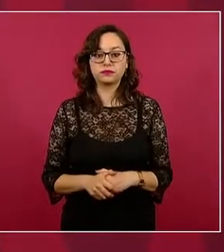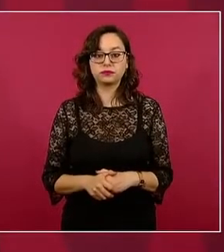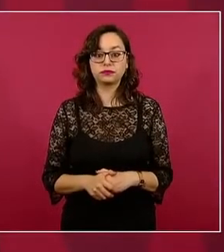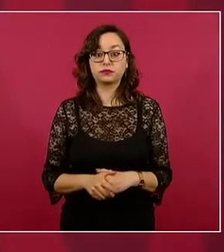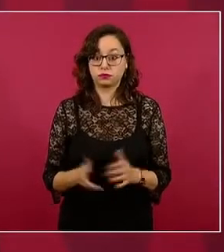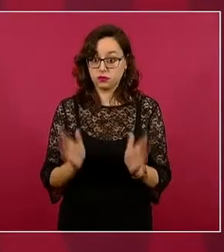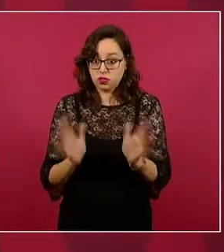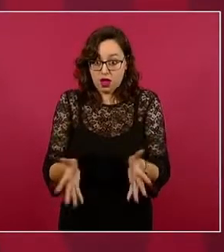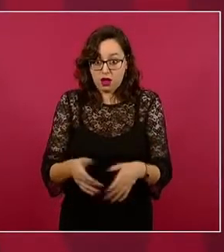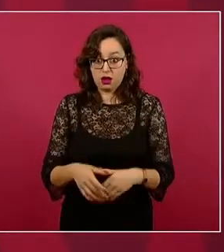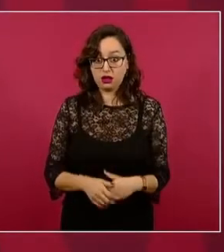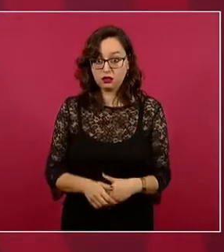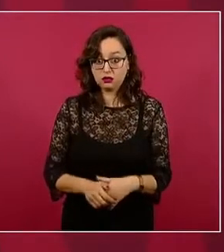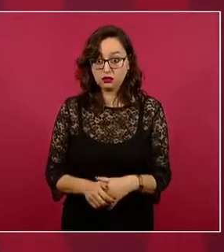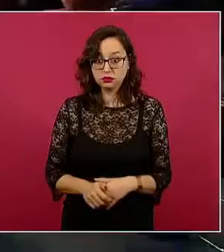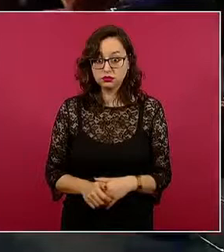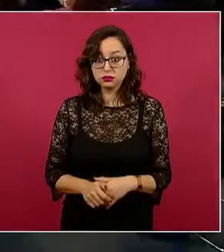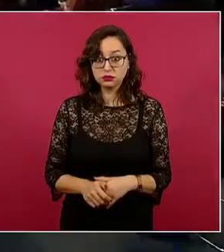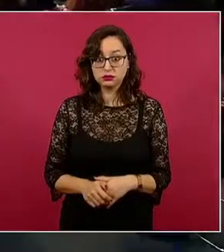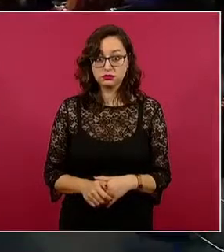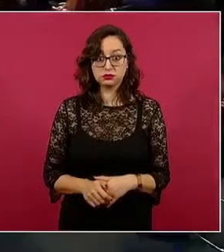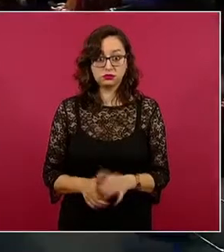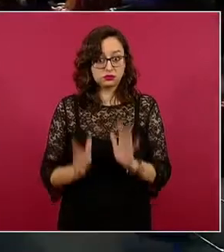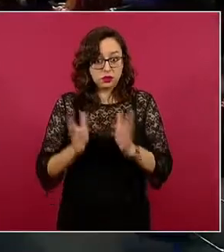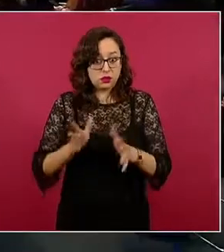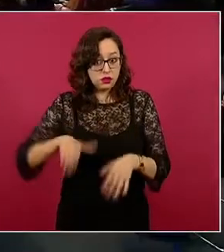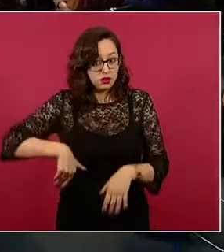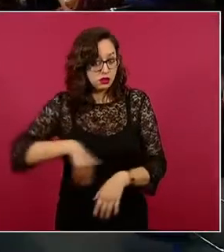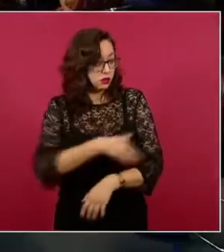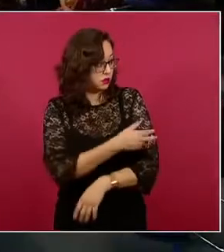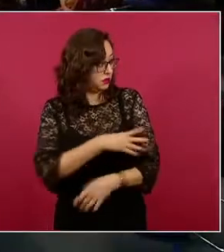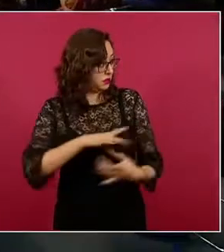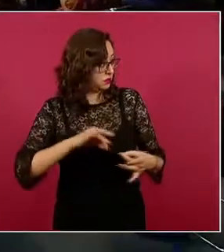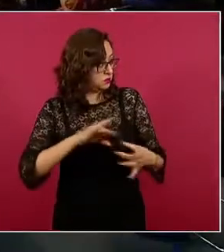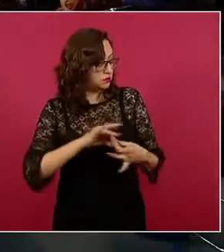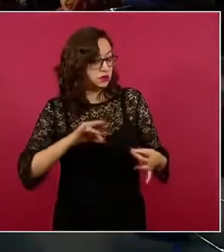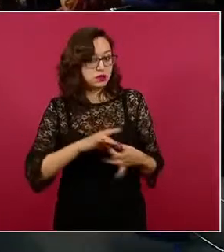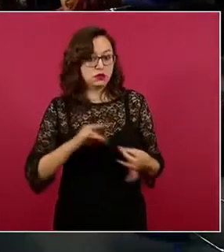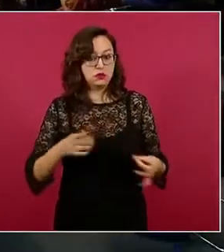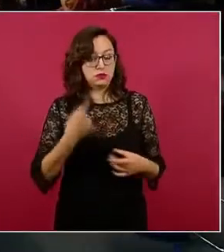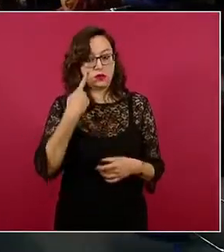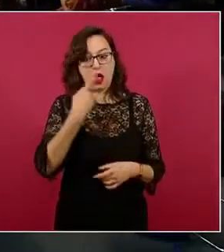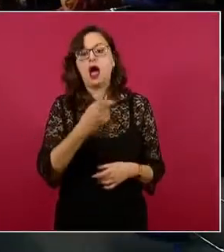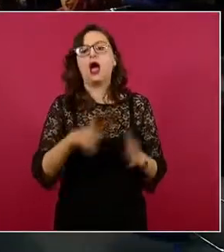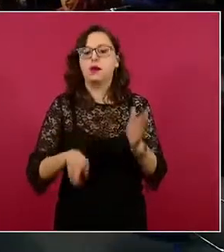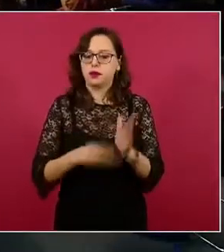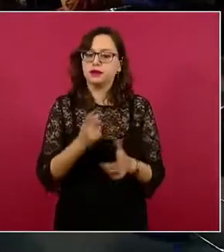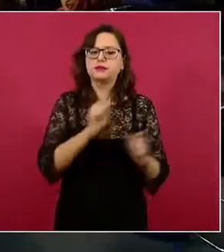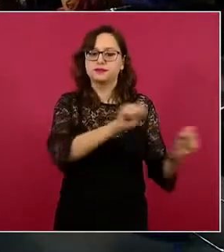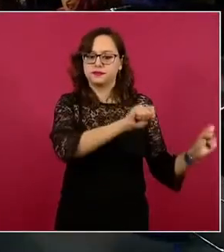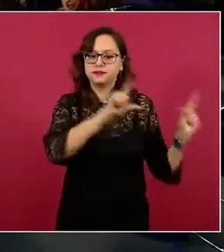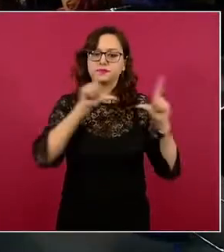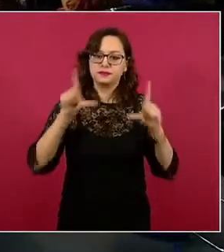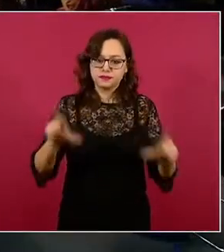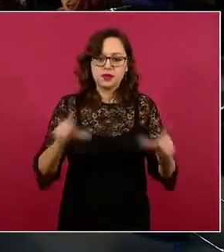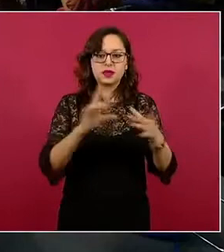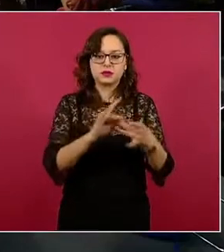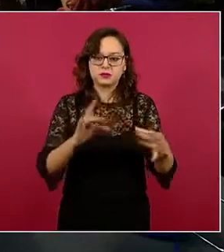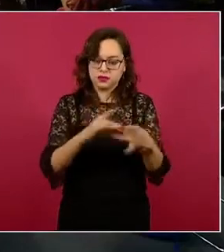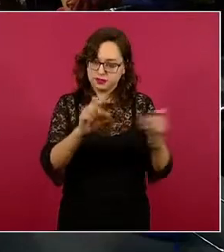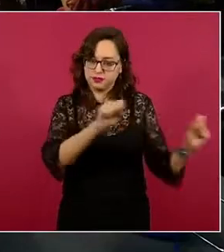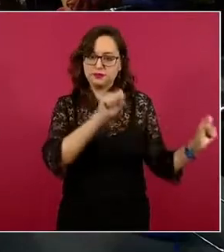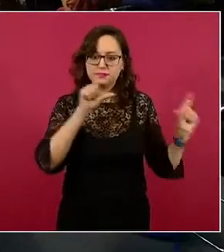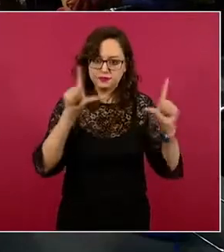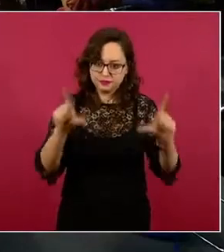Ya está, ya lo explicó en una lámina. A ver, en la primera lámina de la escuela es nuestra.